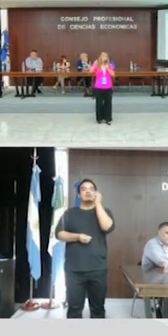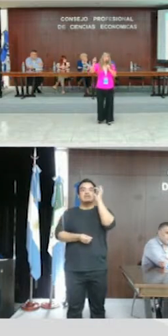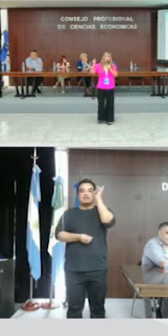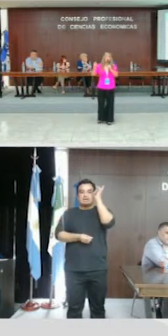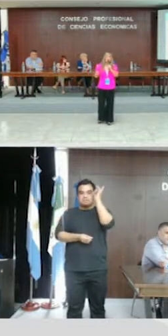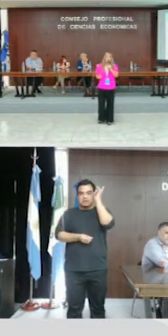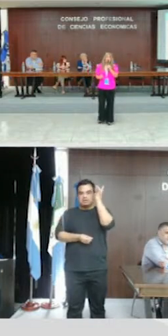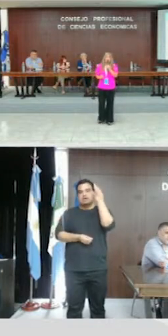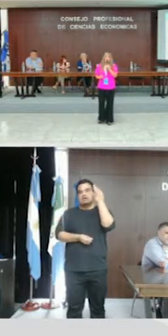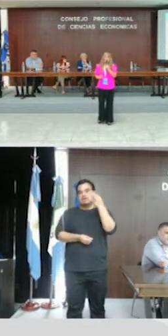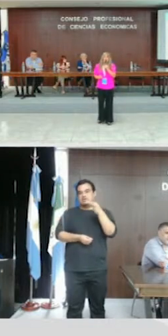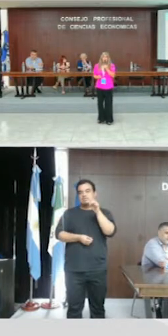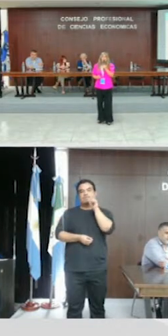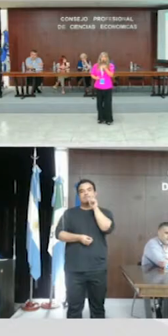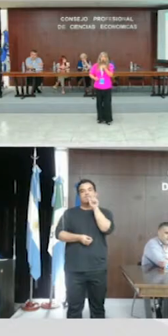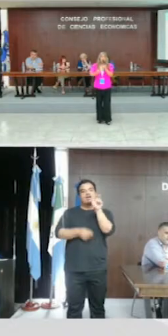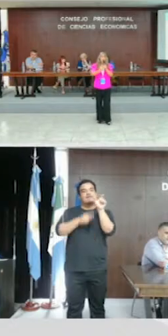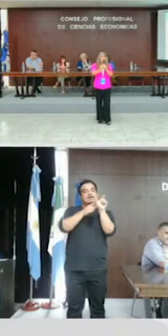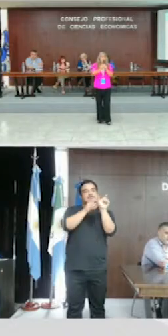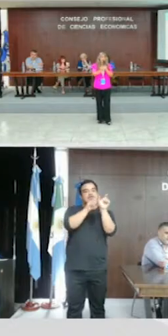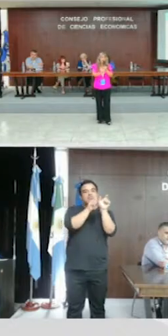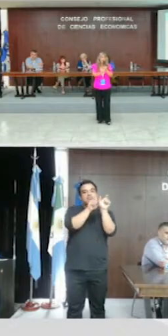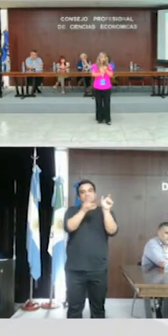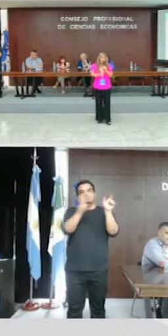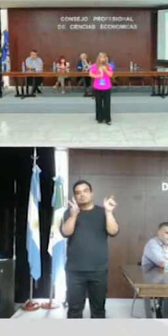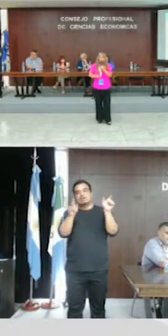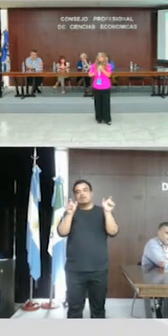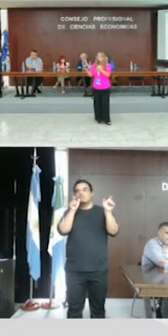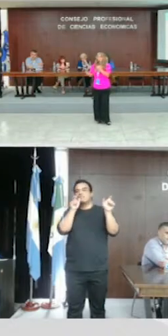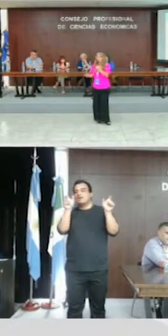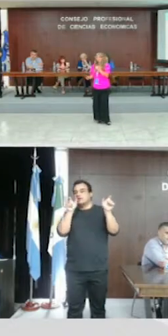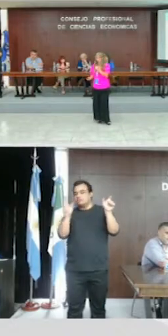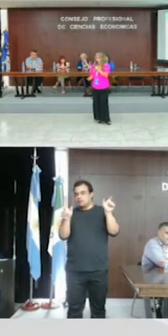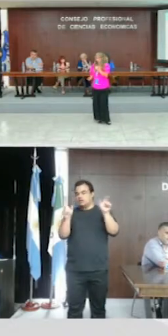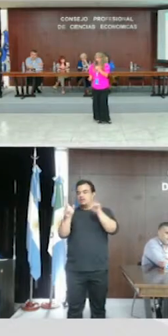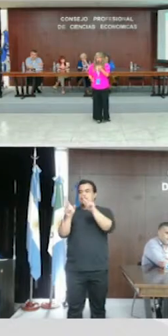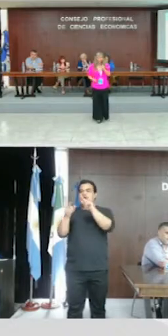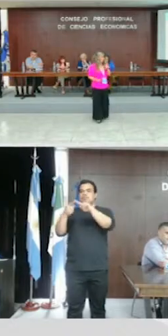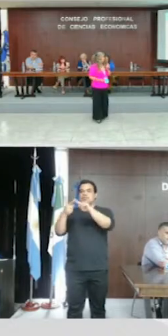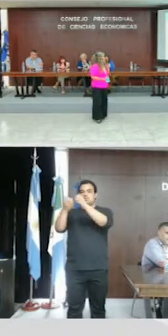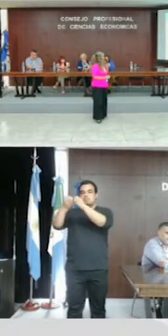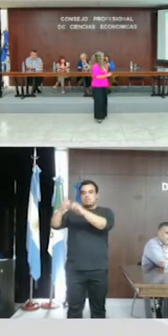dos palabras más, que es perder y donar.